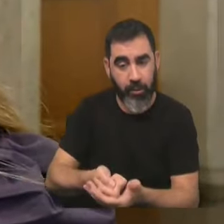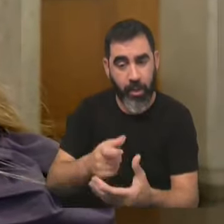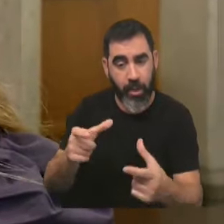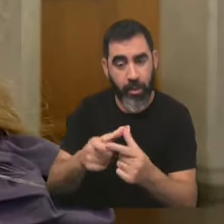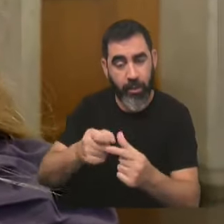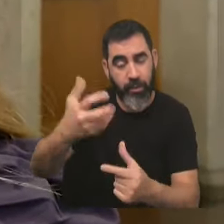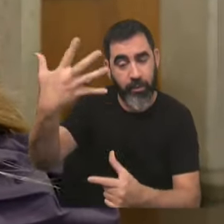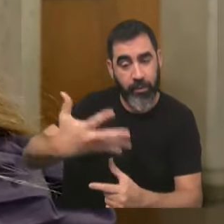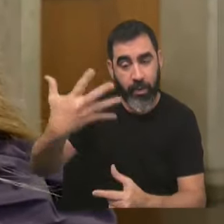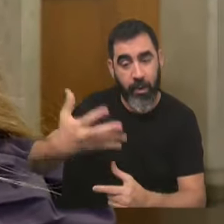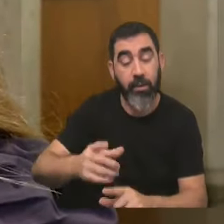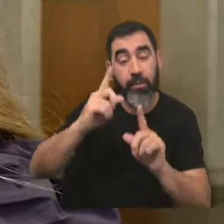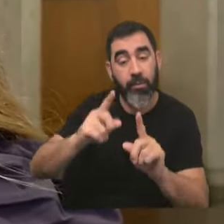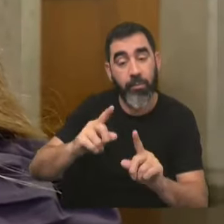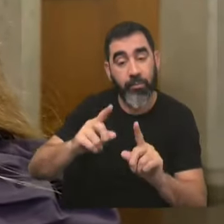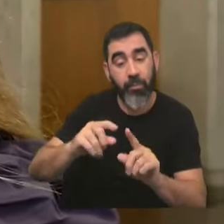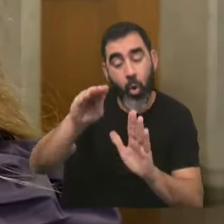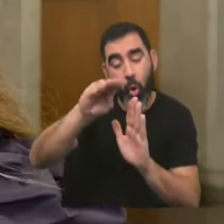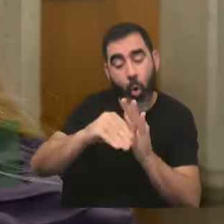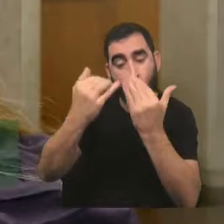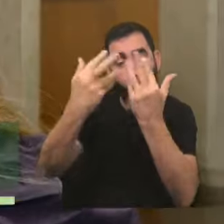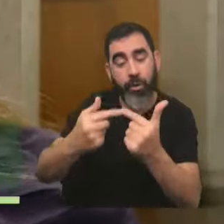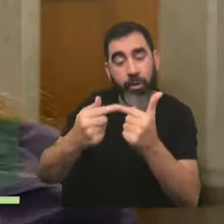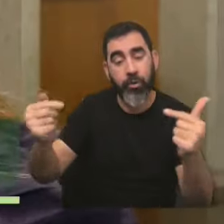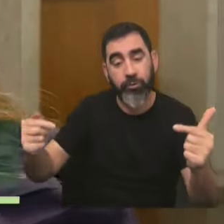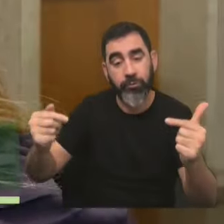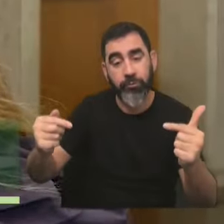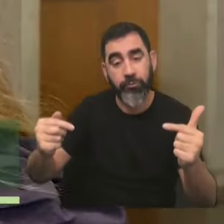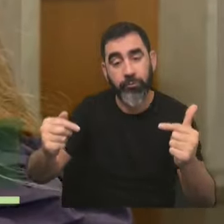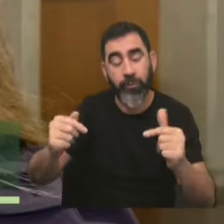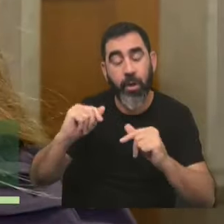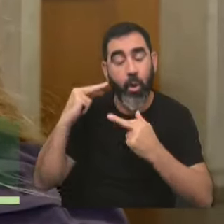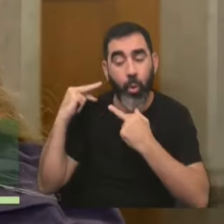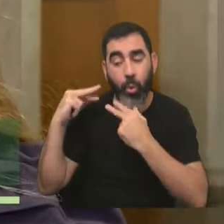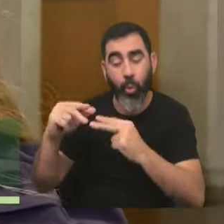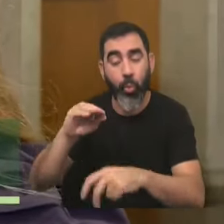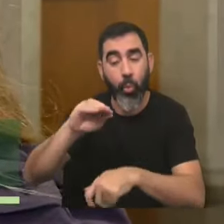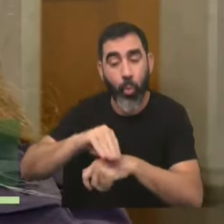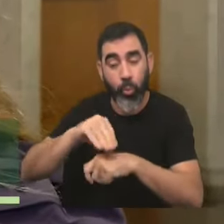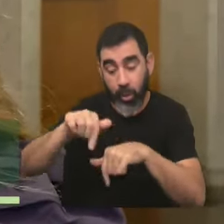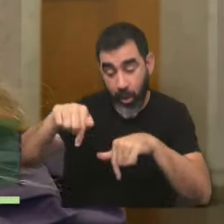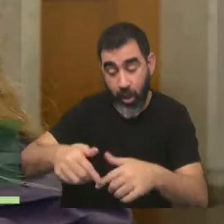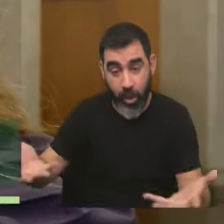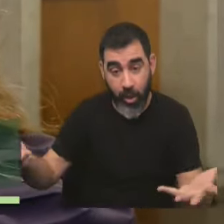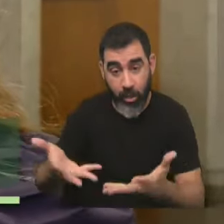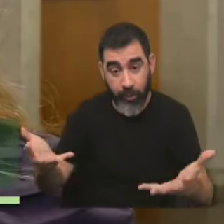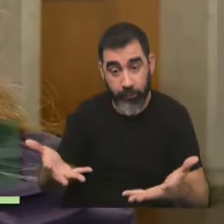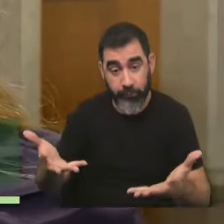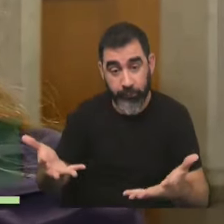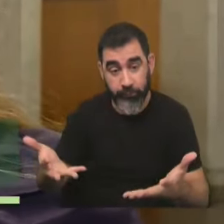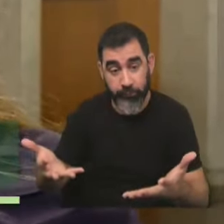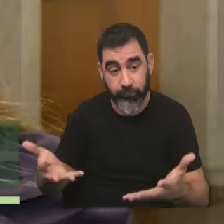costosas y que además programaba espectáculos vinculados como una hegemonía cultural y Hoy estamos aquí diciendo y